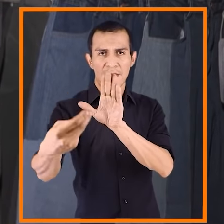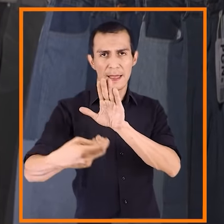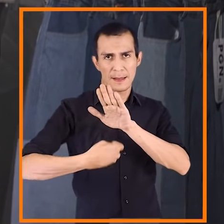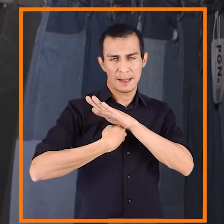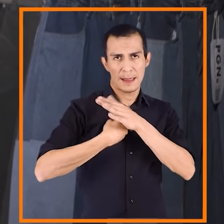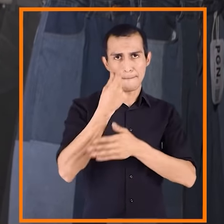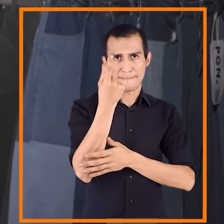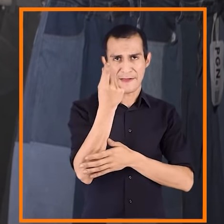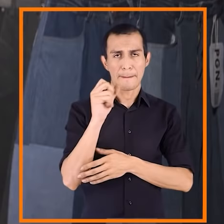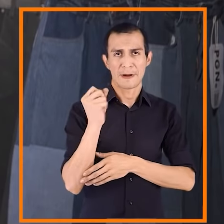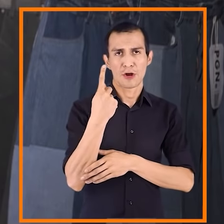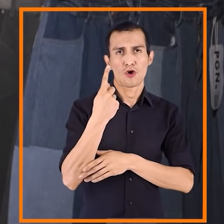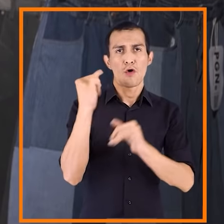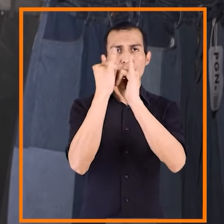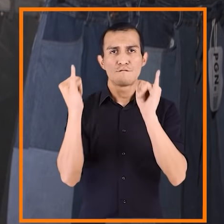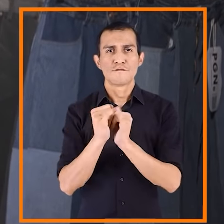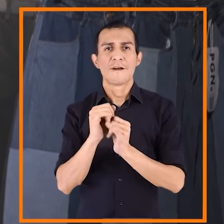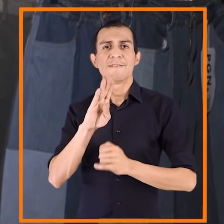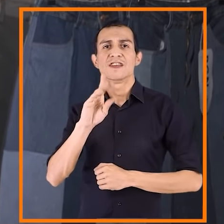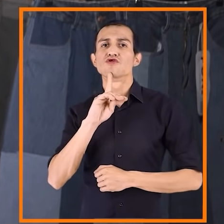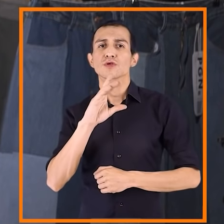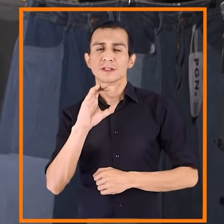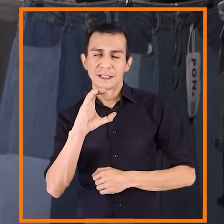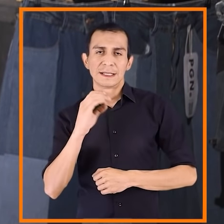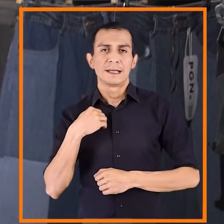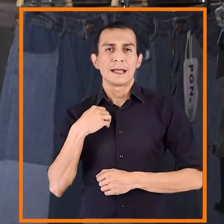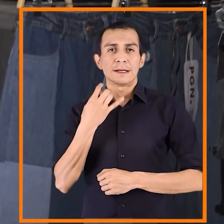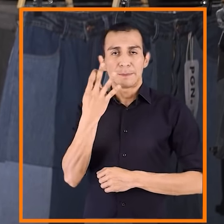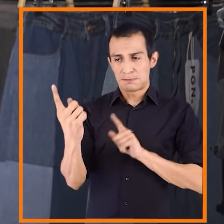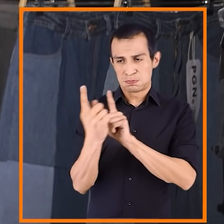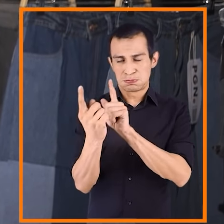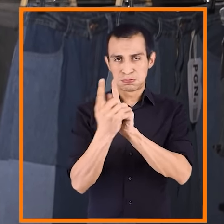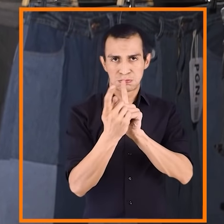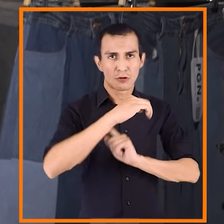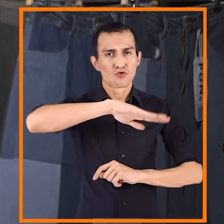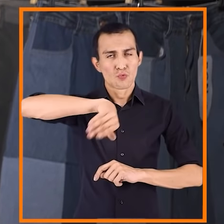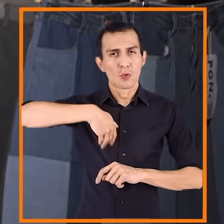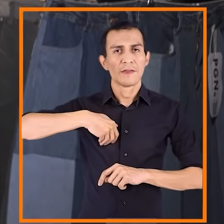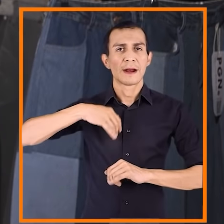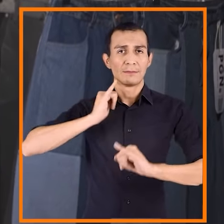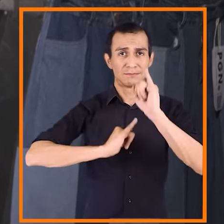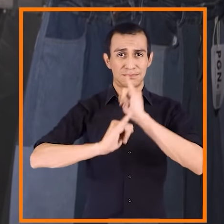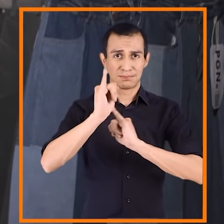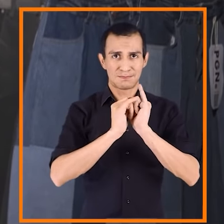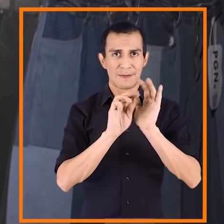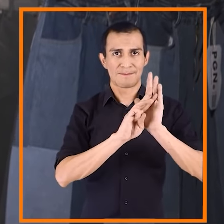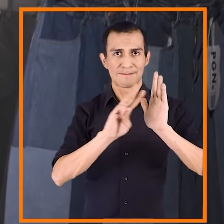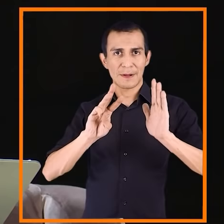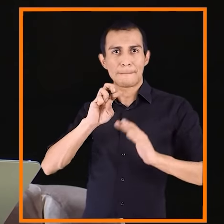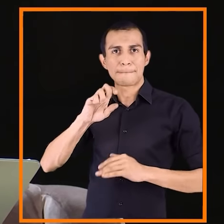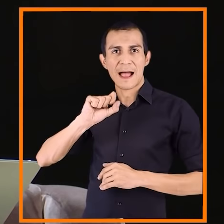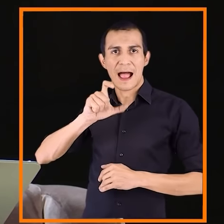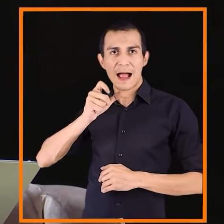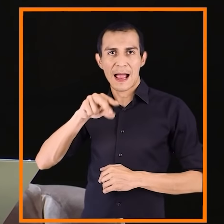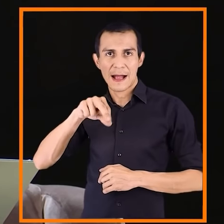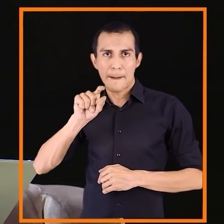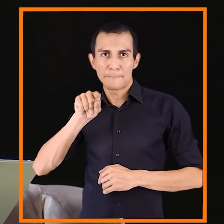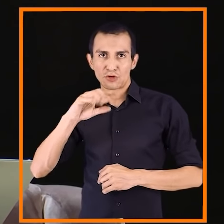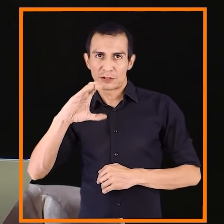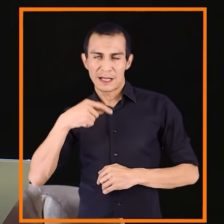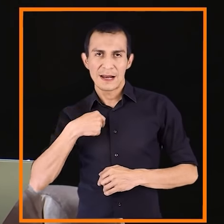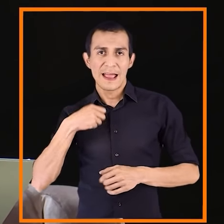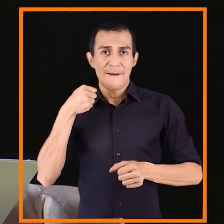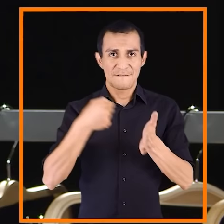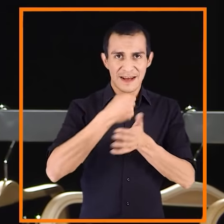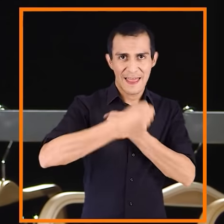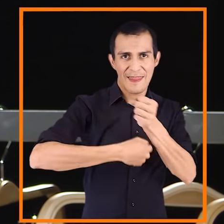ingreso. Uno, o sea, partimos con un modelo B2C, vendiéndole directamente al usuario final a través de nuestra plataforma pagana.cl.